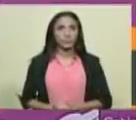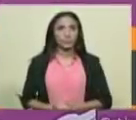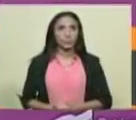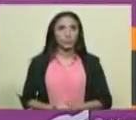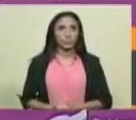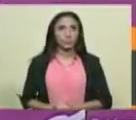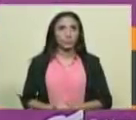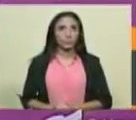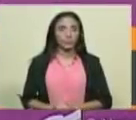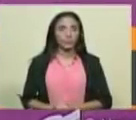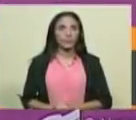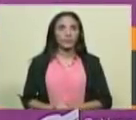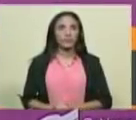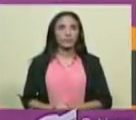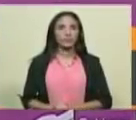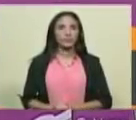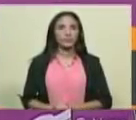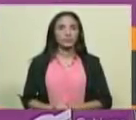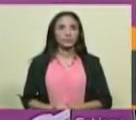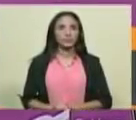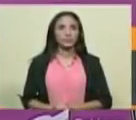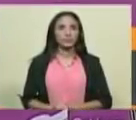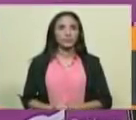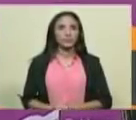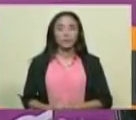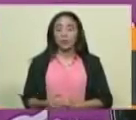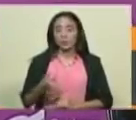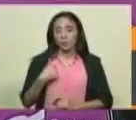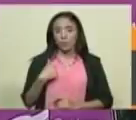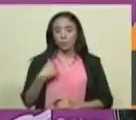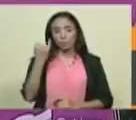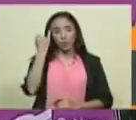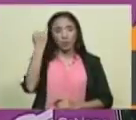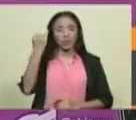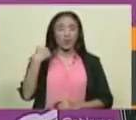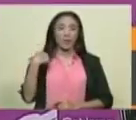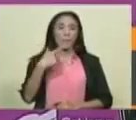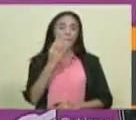Marco este llamado, voy a marcar este llamado.